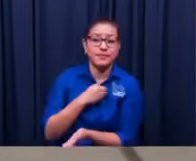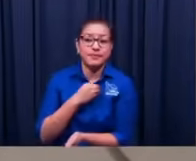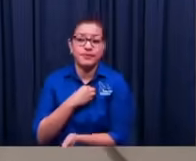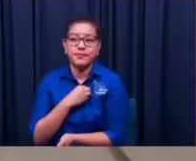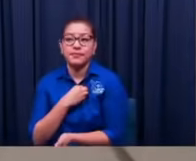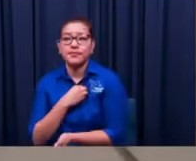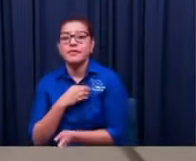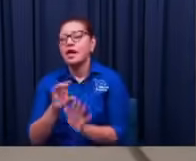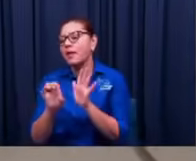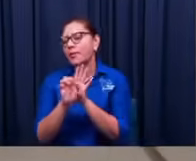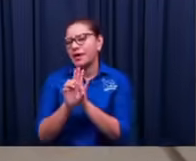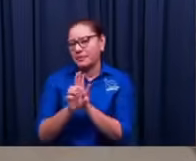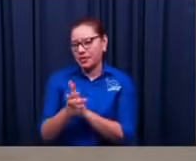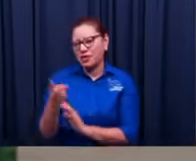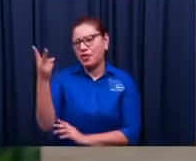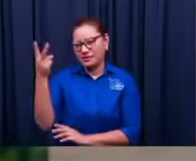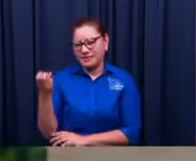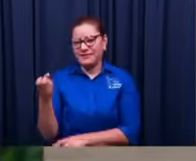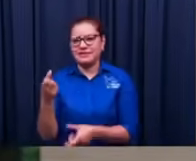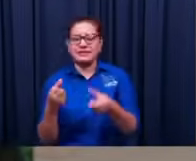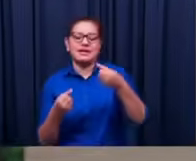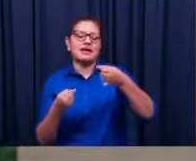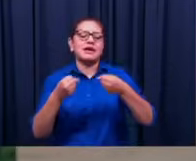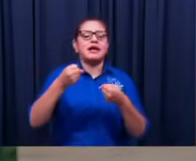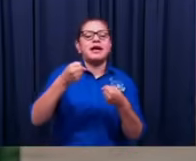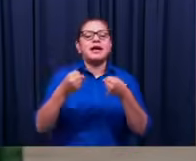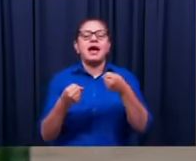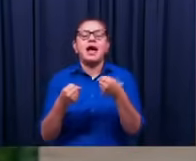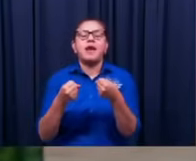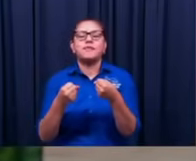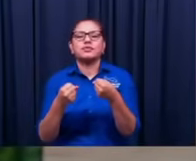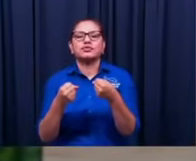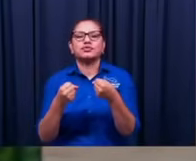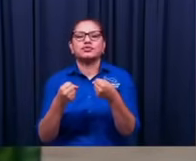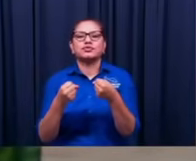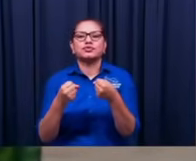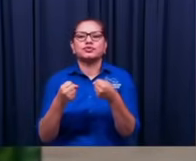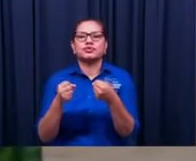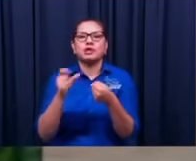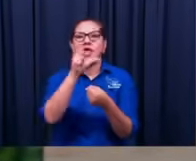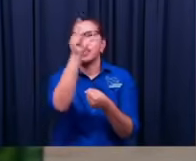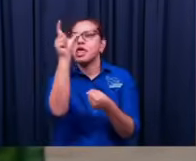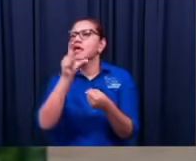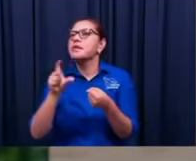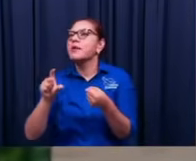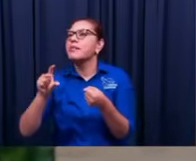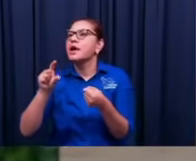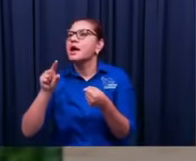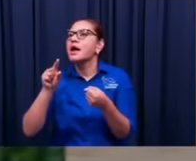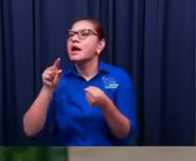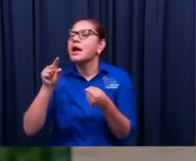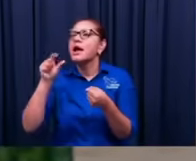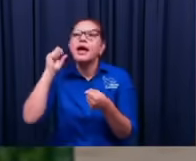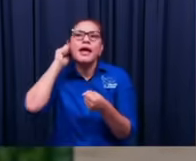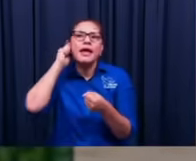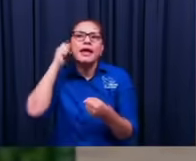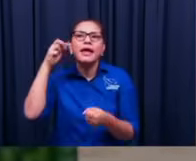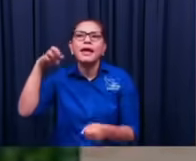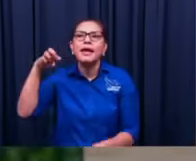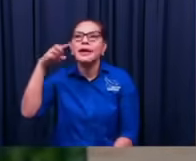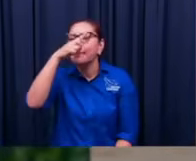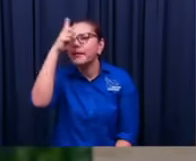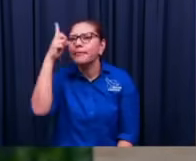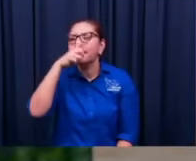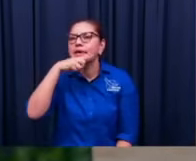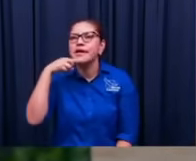Uno va manejando, bueno, ahora tiene Waze y no le hacen caso al Waze. Ah, esa vieja no sabe,